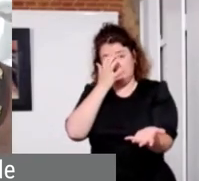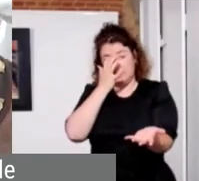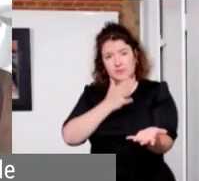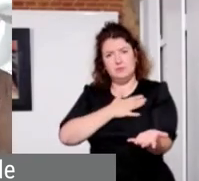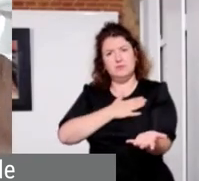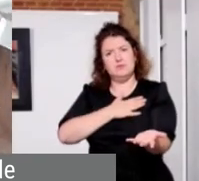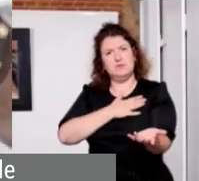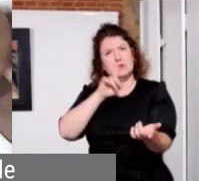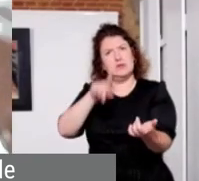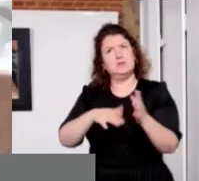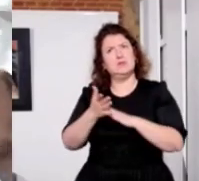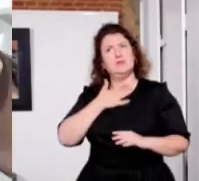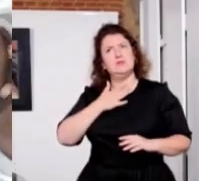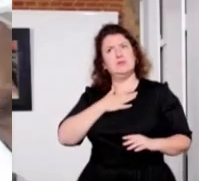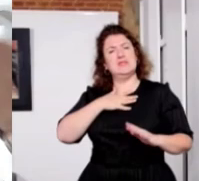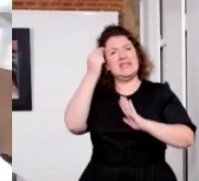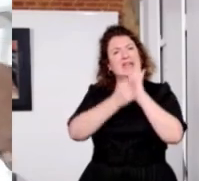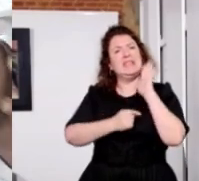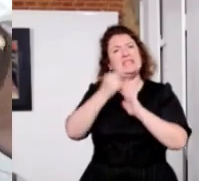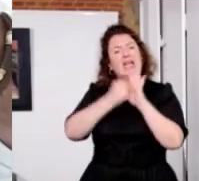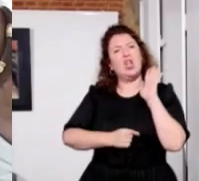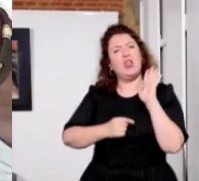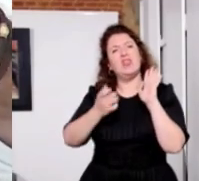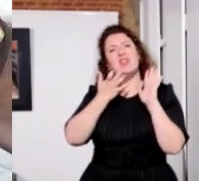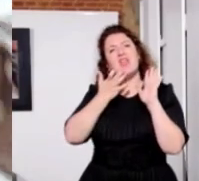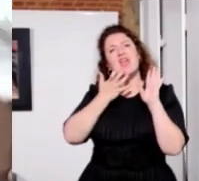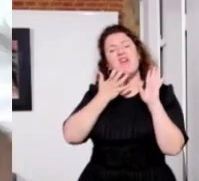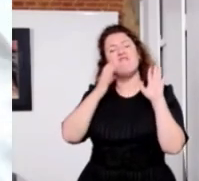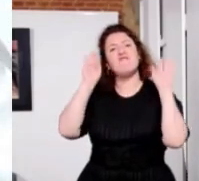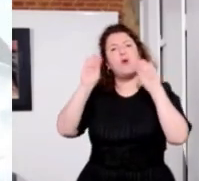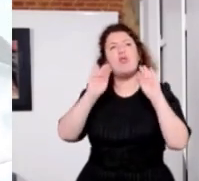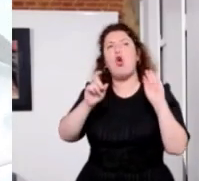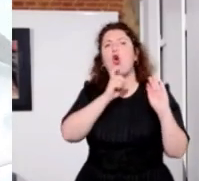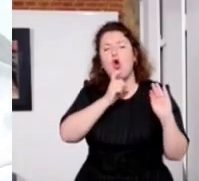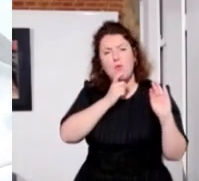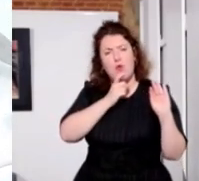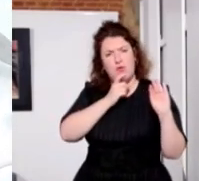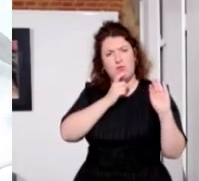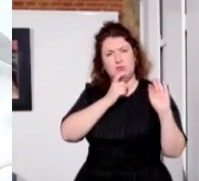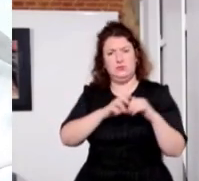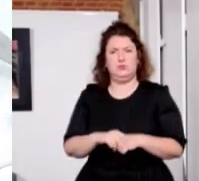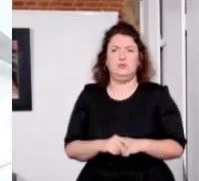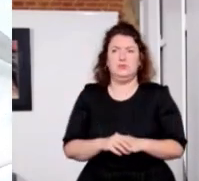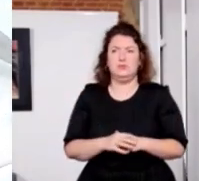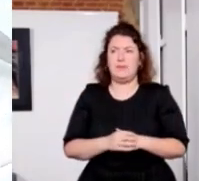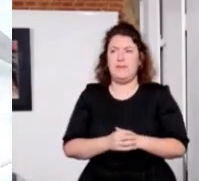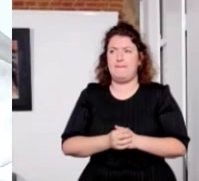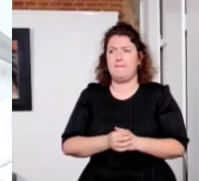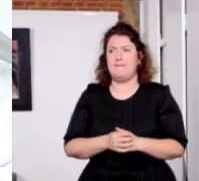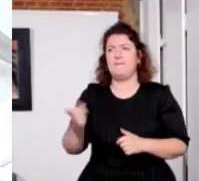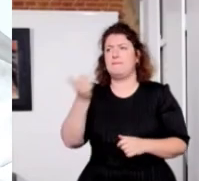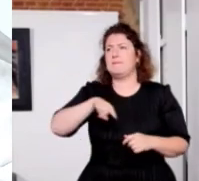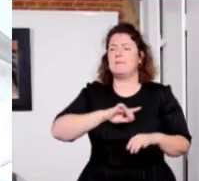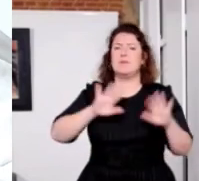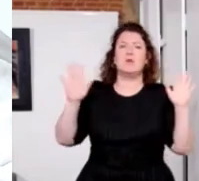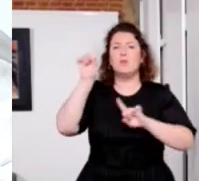tendría también que generar una serie de criterios de qué formación y de cómo, ¿no? Mirad, no caigamos en el